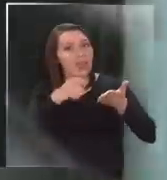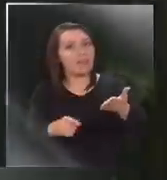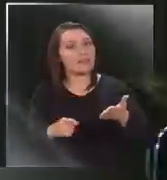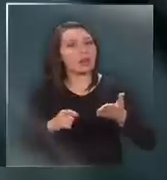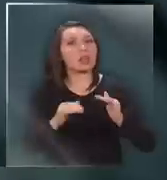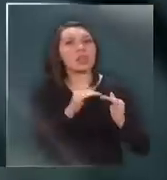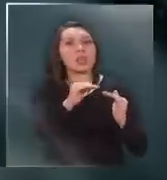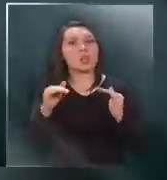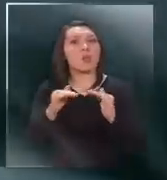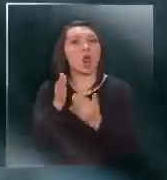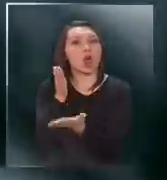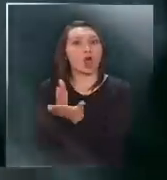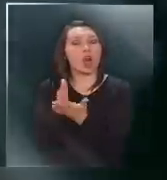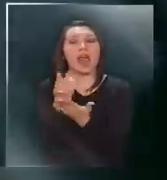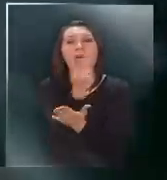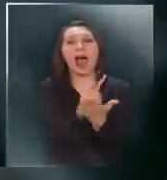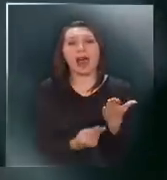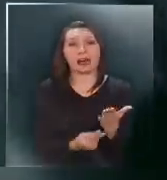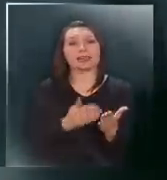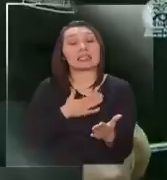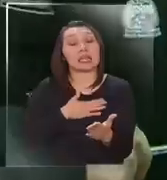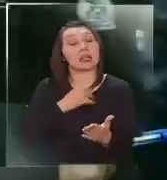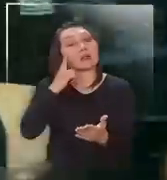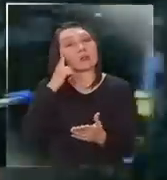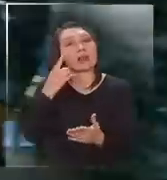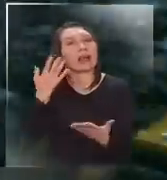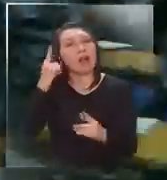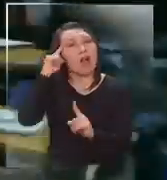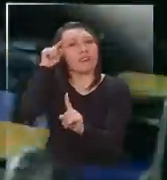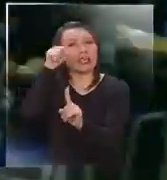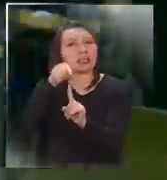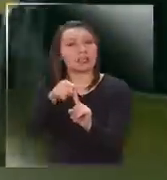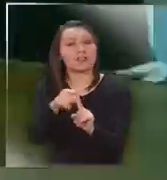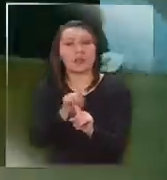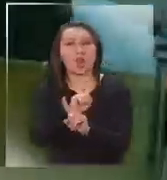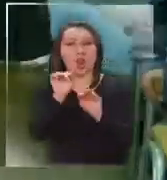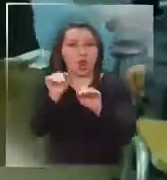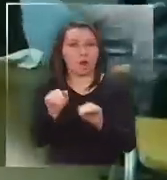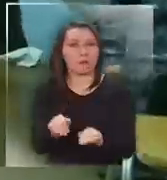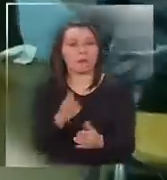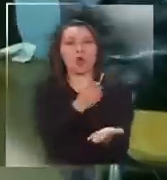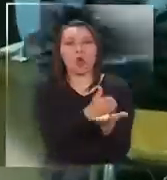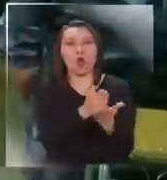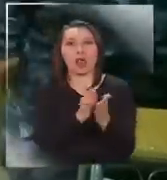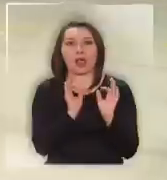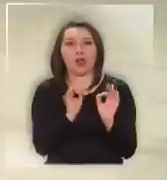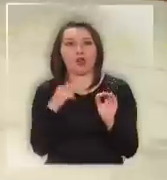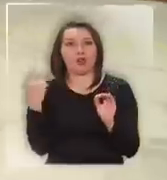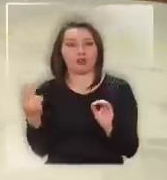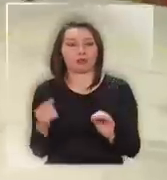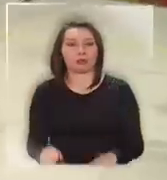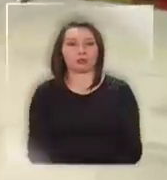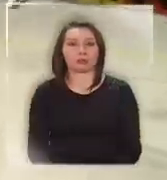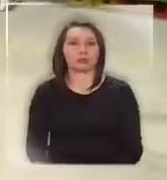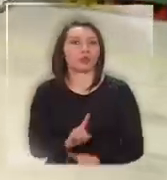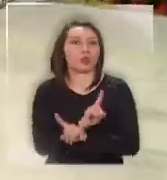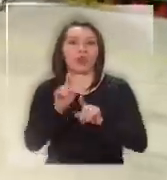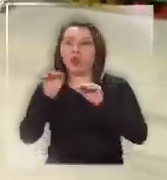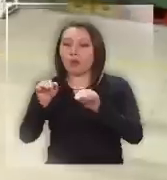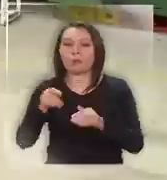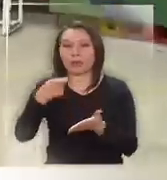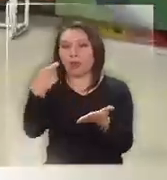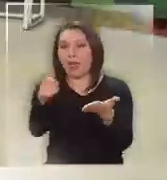manera equivalente a los colegios artísticos, entendiendo que su propósito y misión no es la misma de un colegio estándar. No es la misma